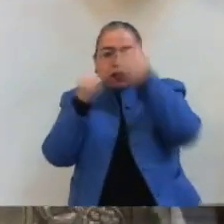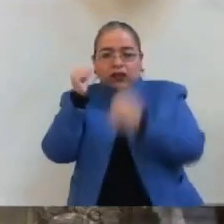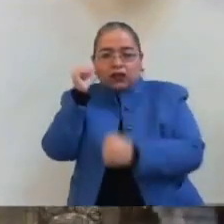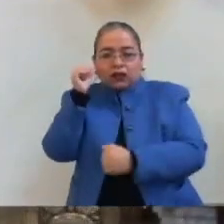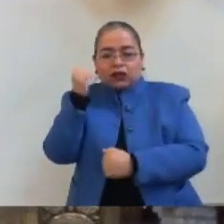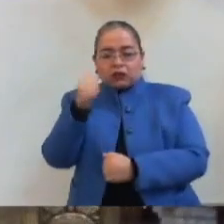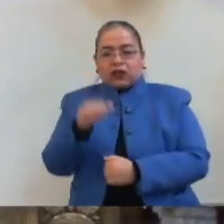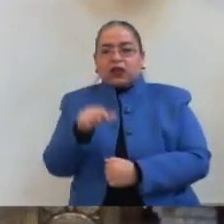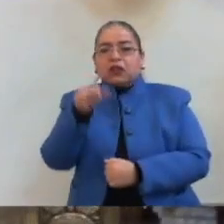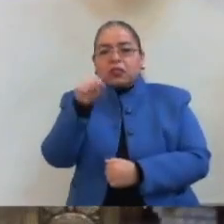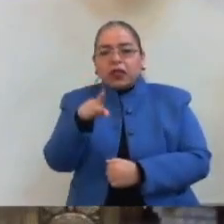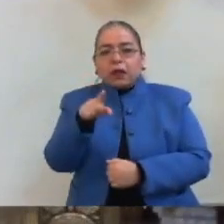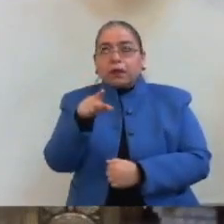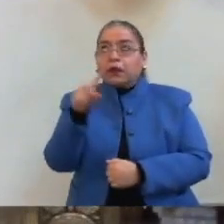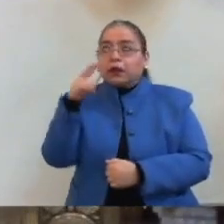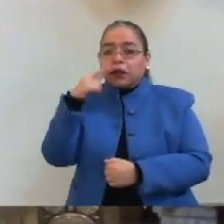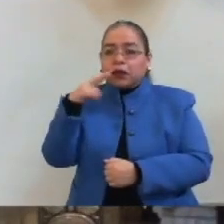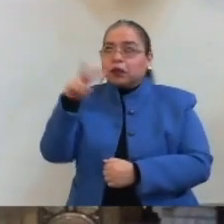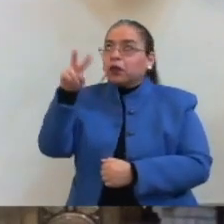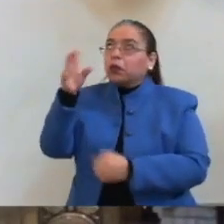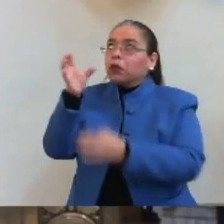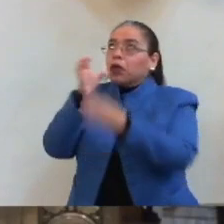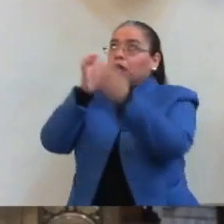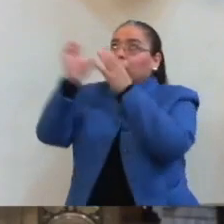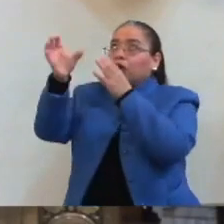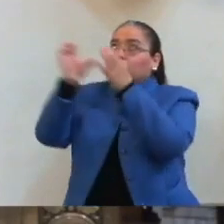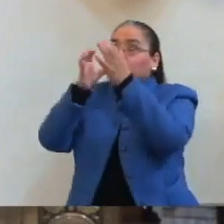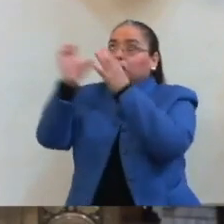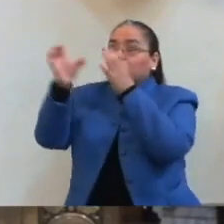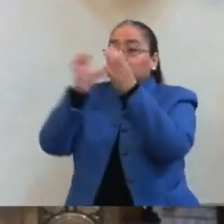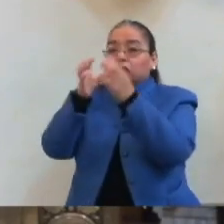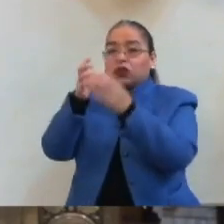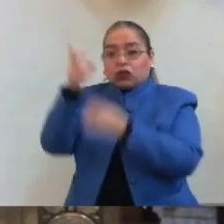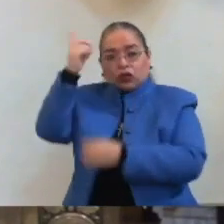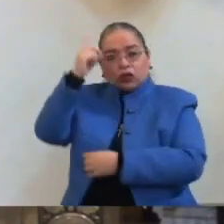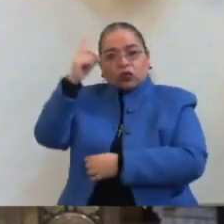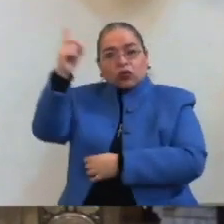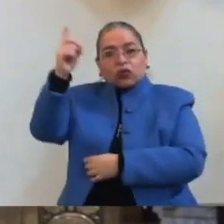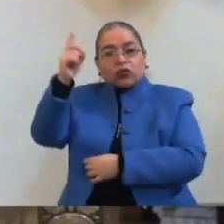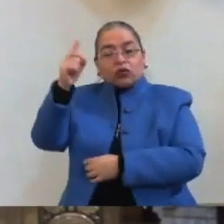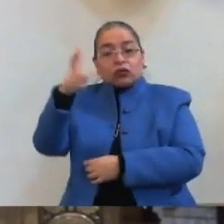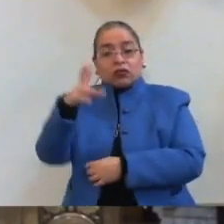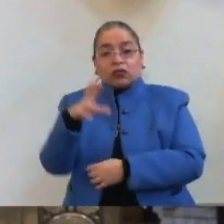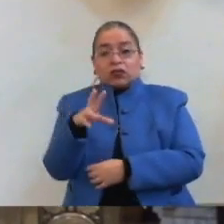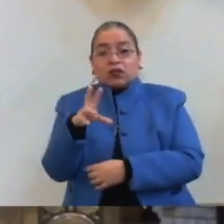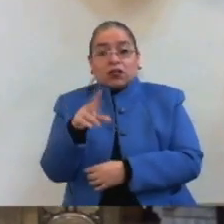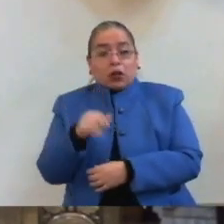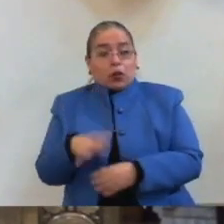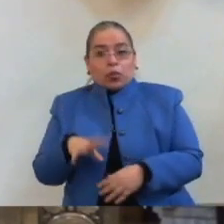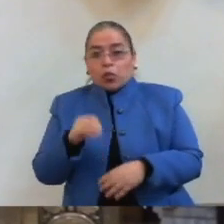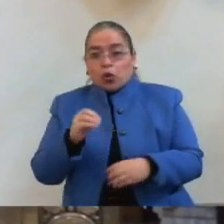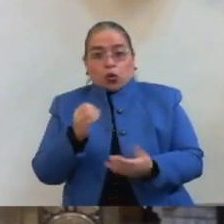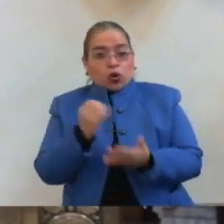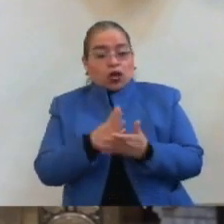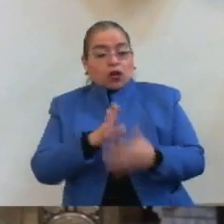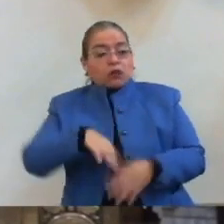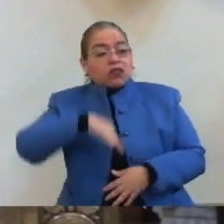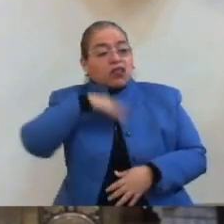verme eso es convertirse girar la mirada